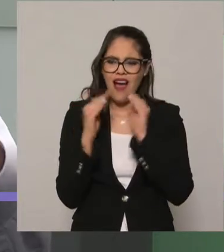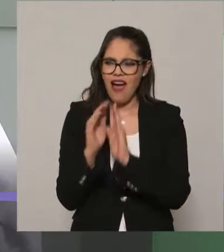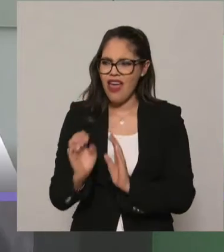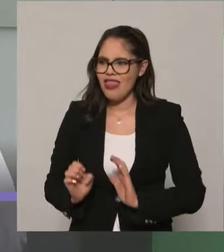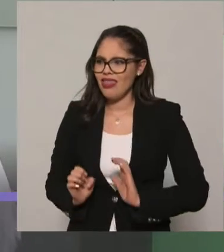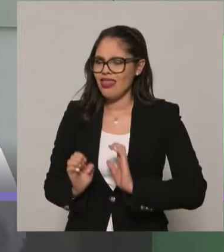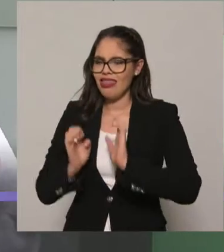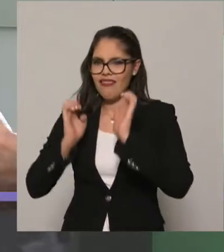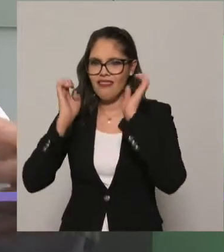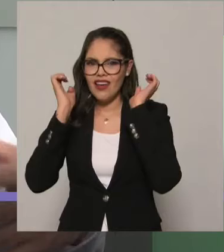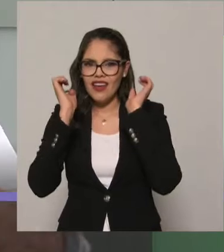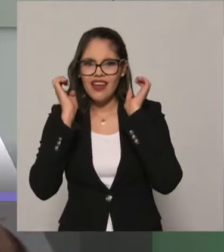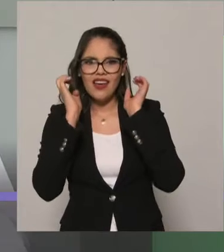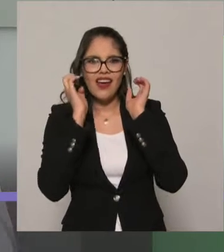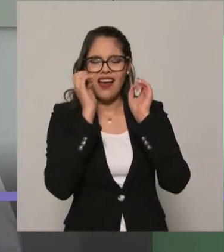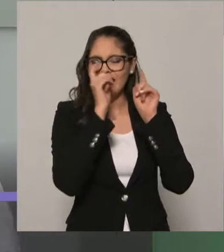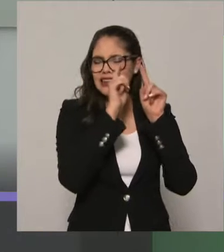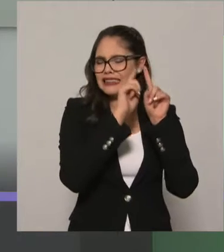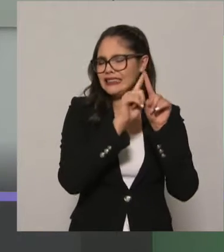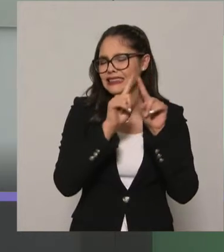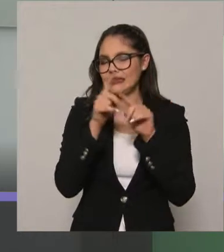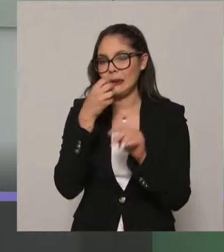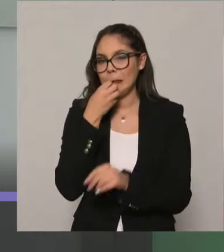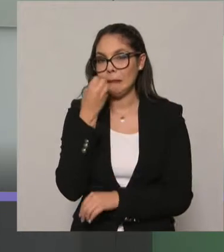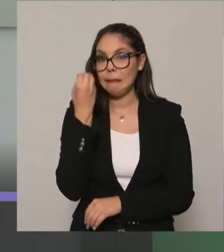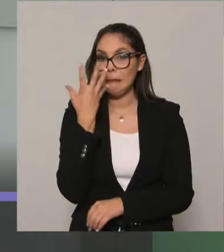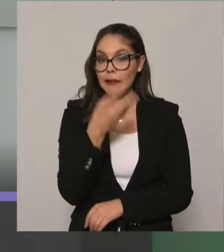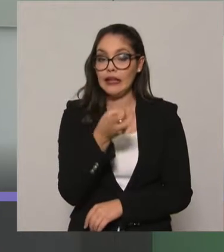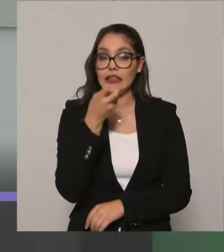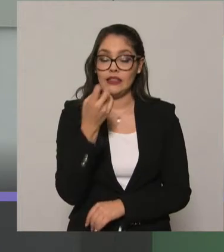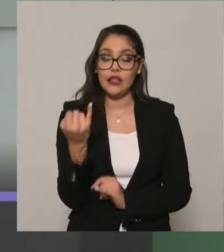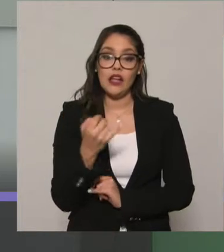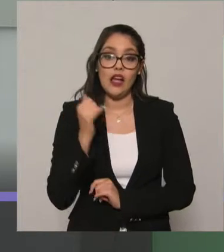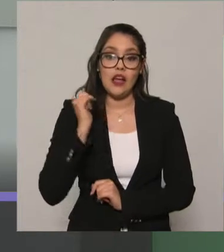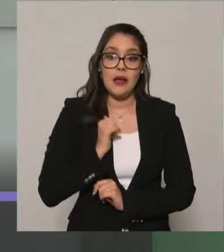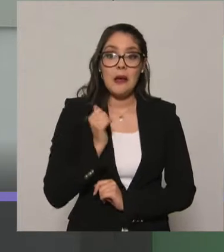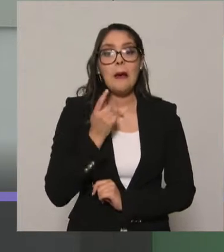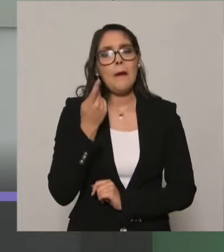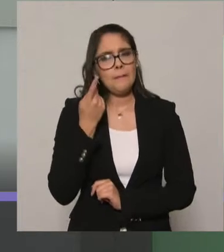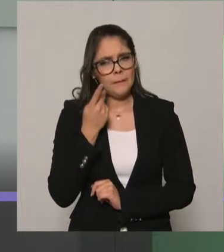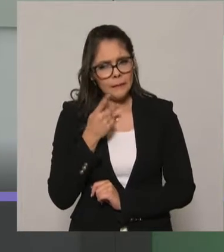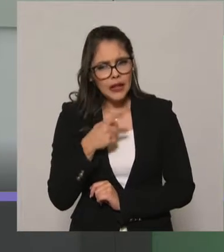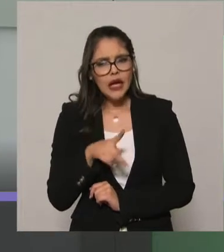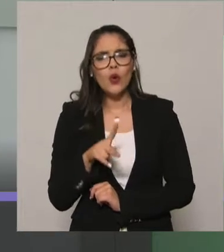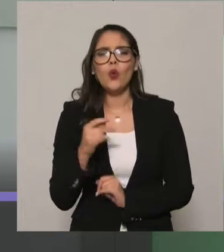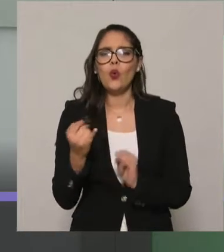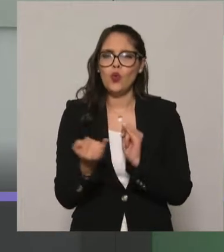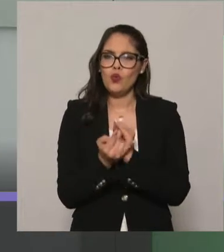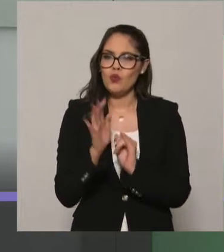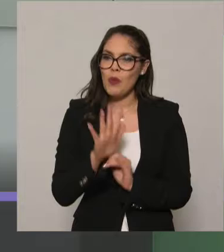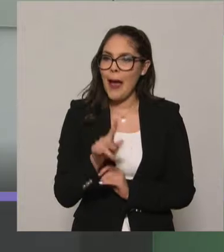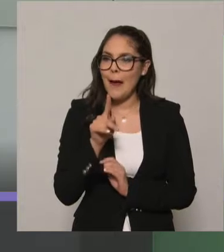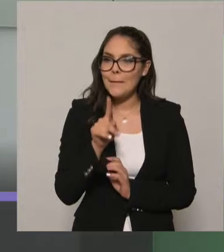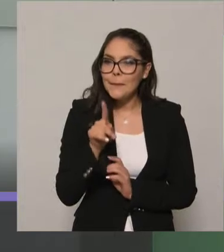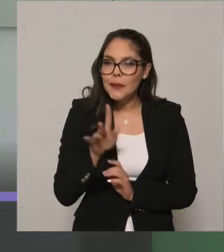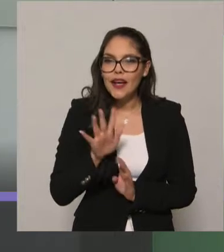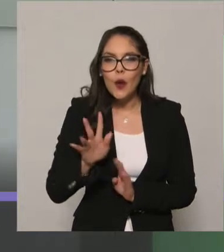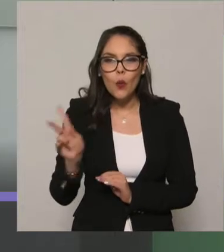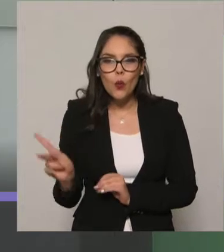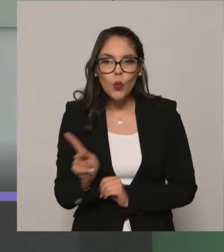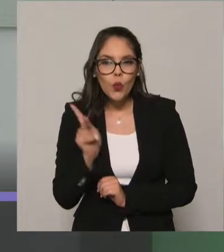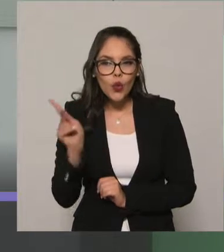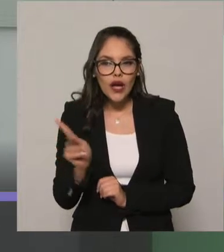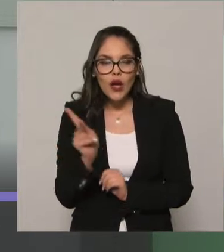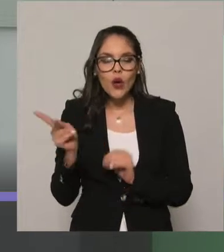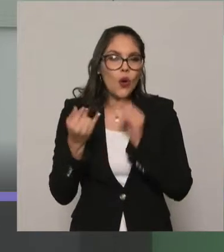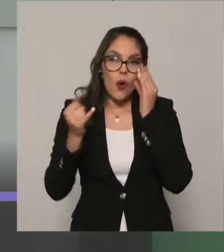edificios de distinta naturaleza, pero con cierta aire de pueblo que no tenemos en